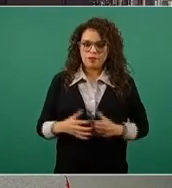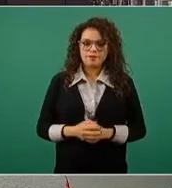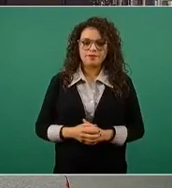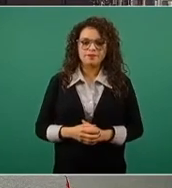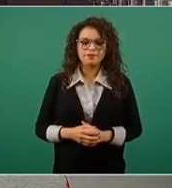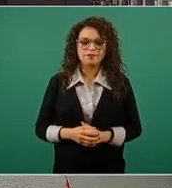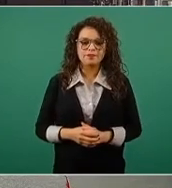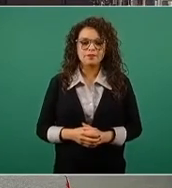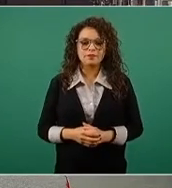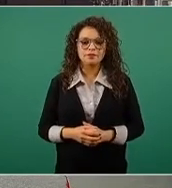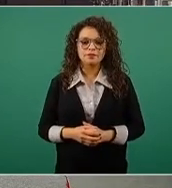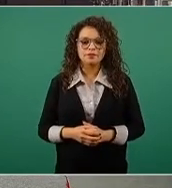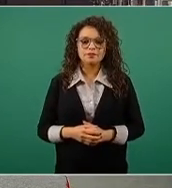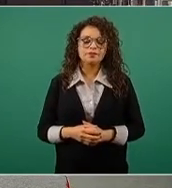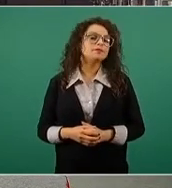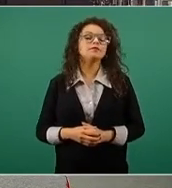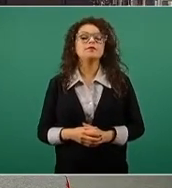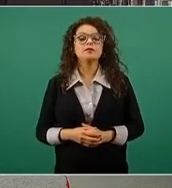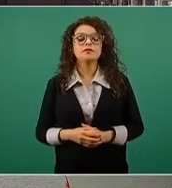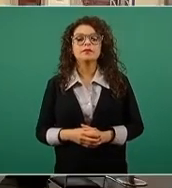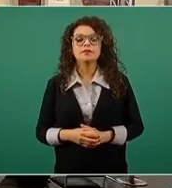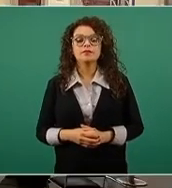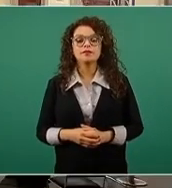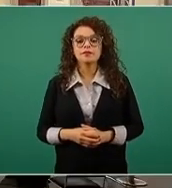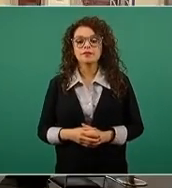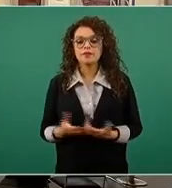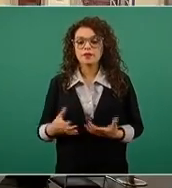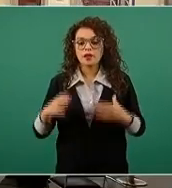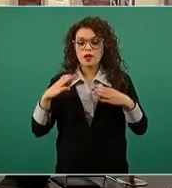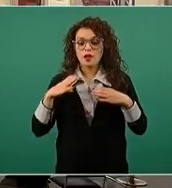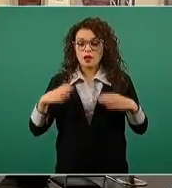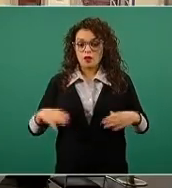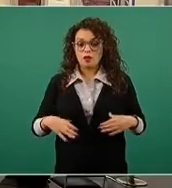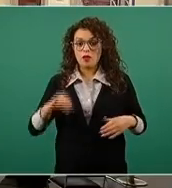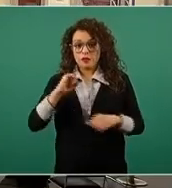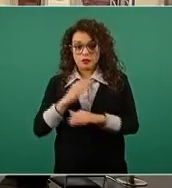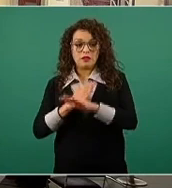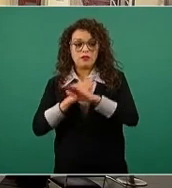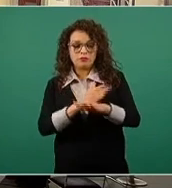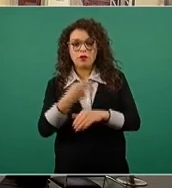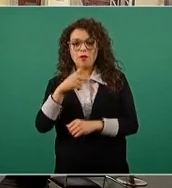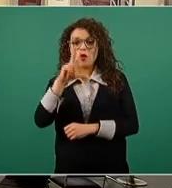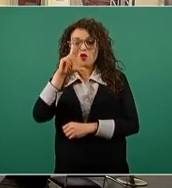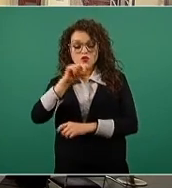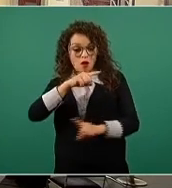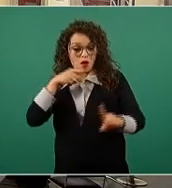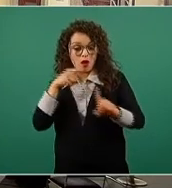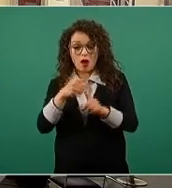como inmunológico, pero no para identificar exactamente al coronavirus.